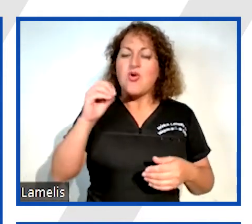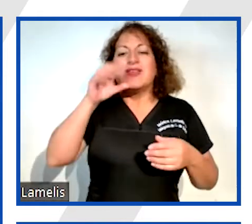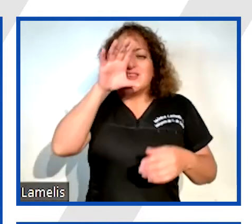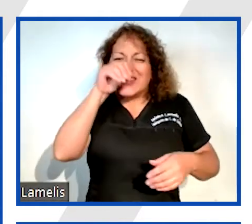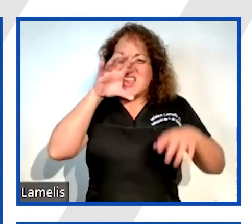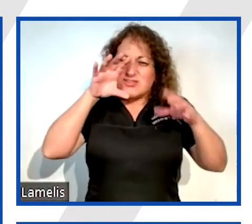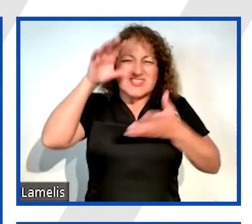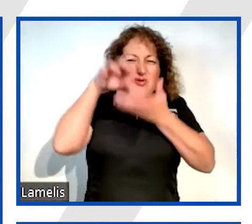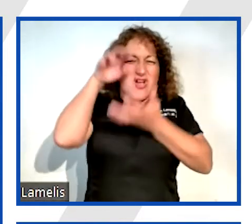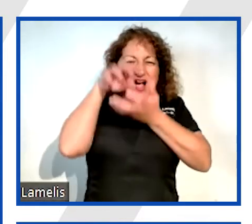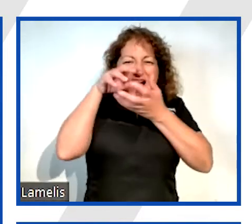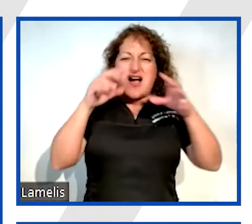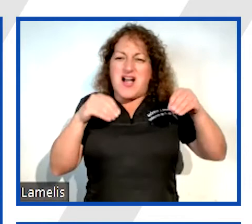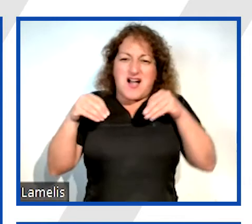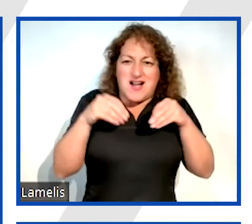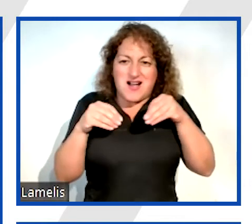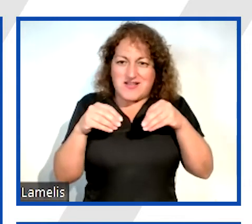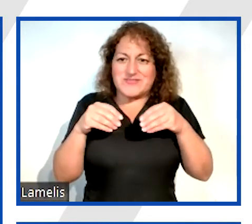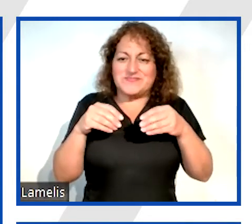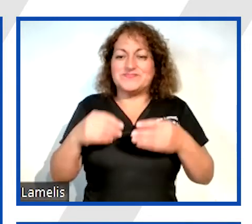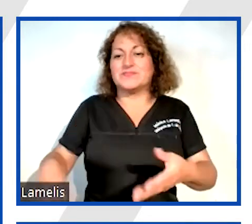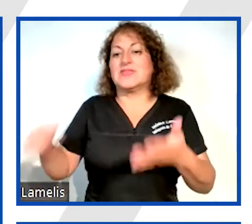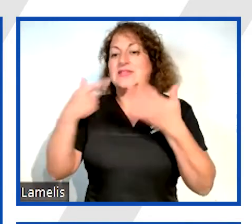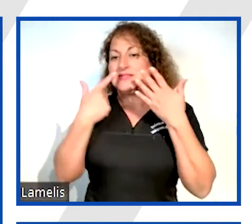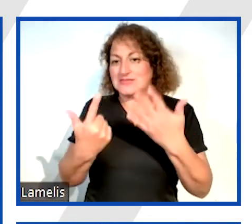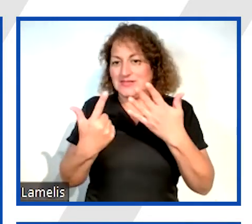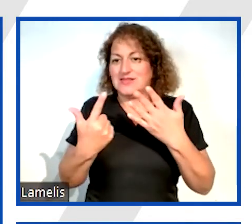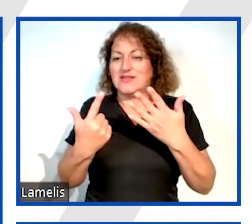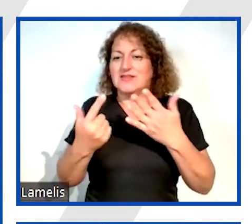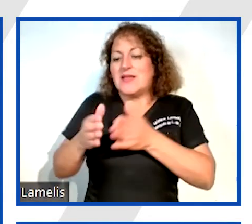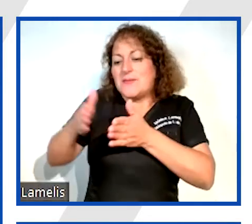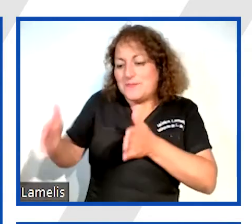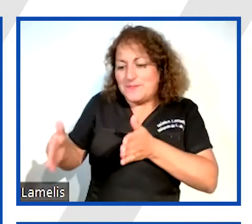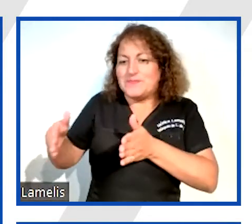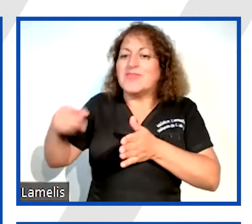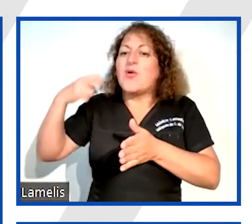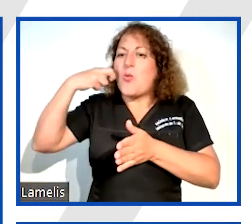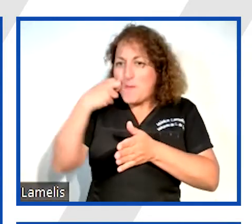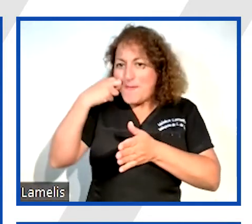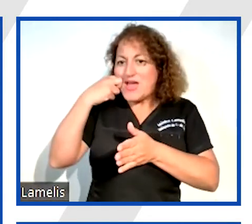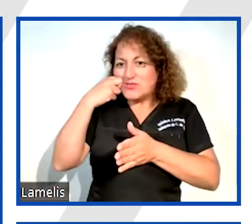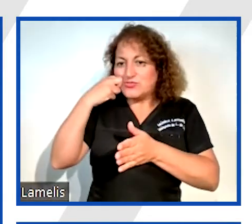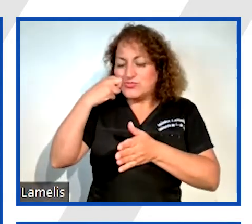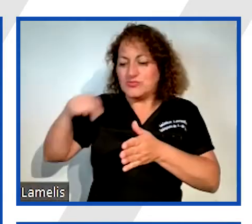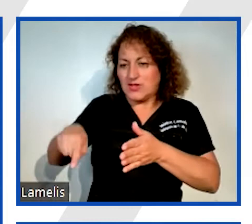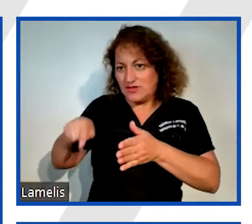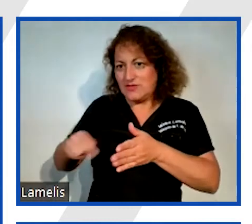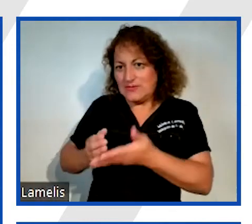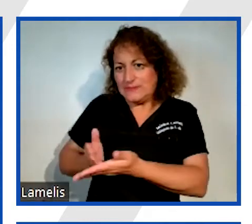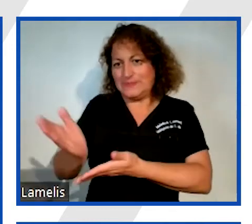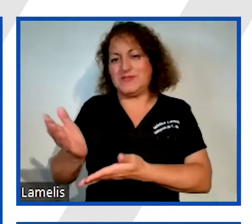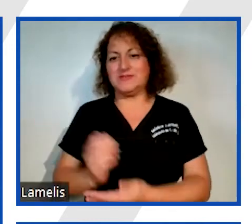les llaman el león humano soy copero es mucho en realidad no alcanzamos a ser un bonzo un poco muy chiquitito pero los humanos